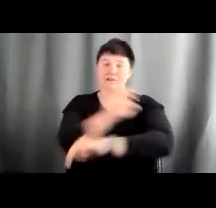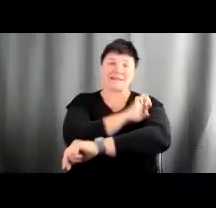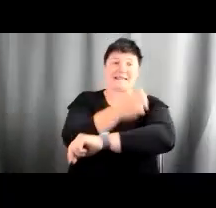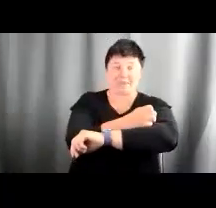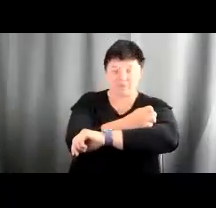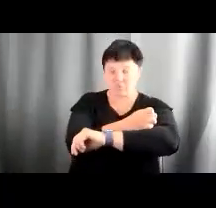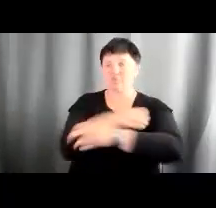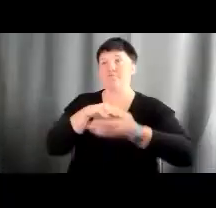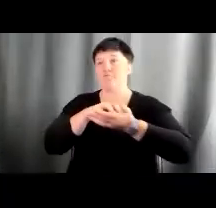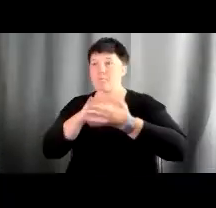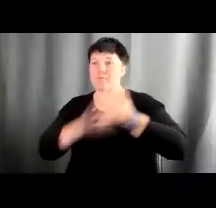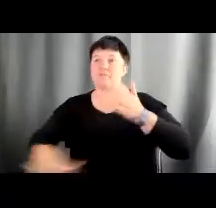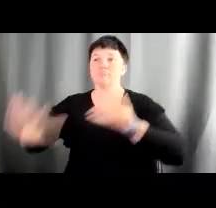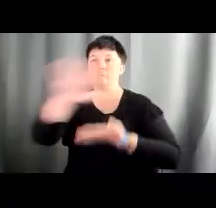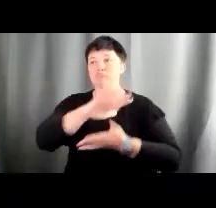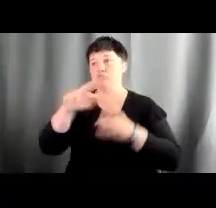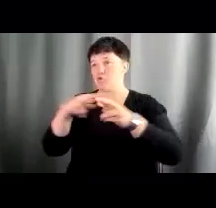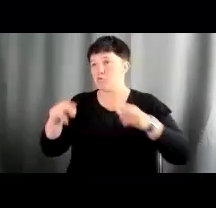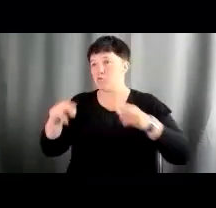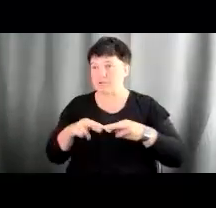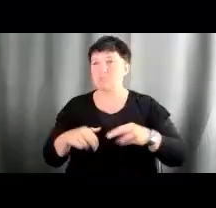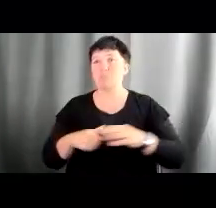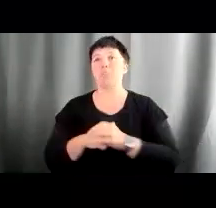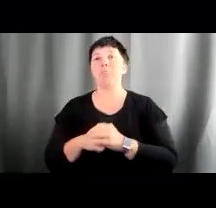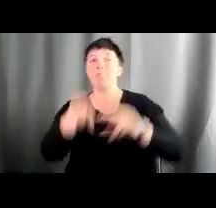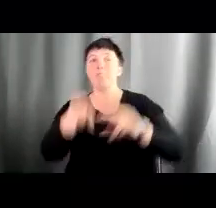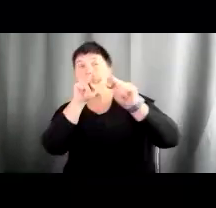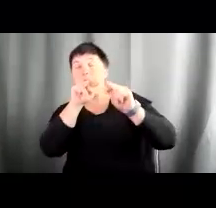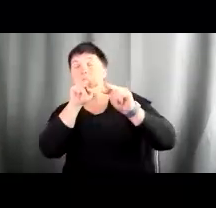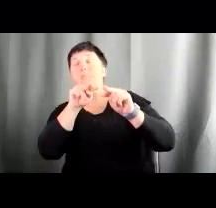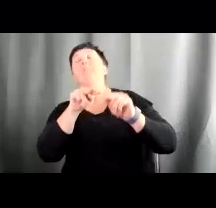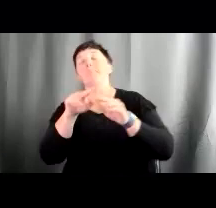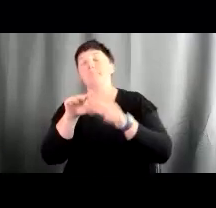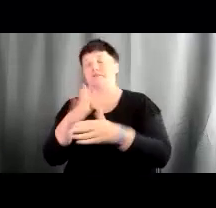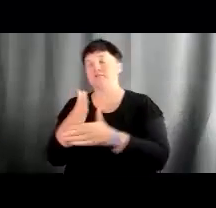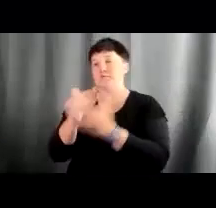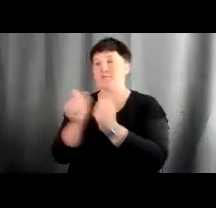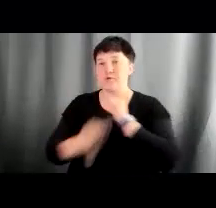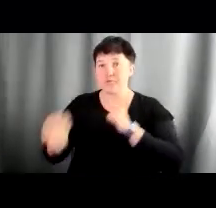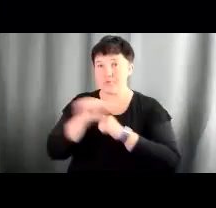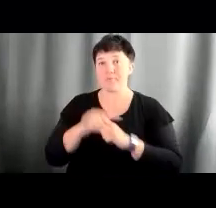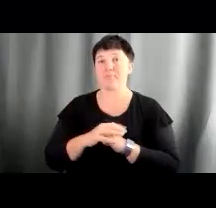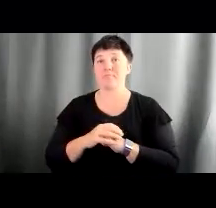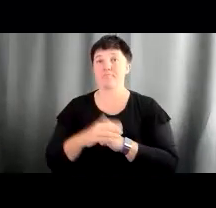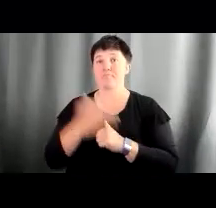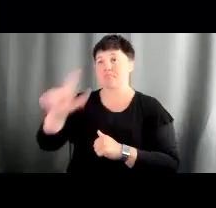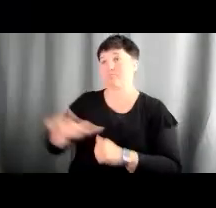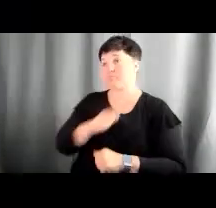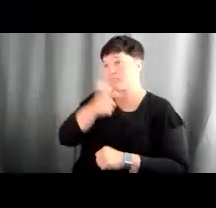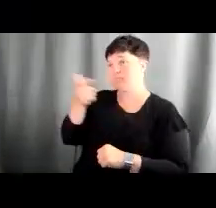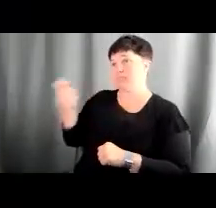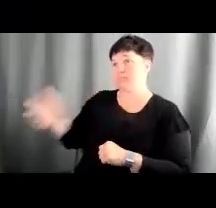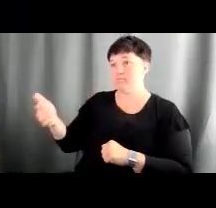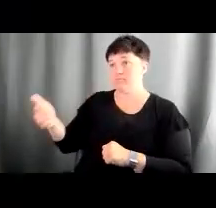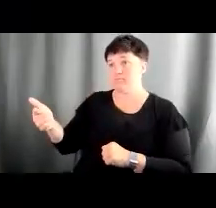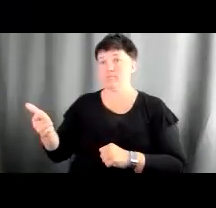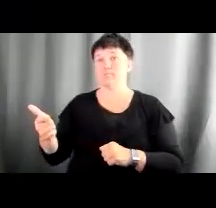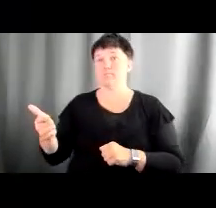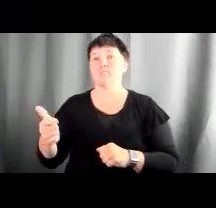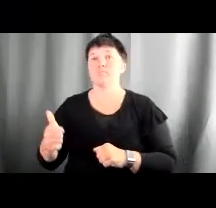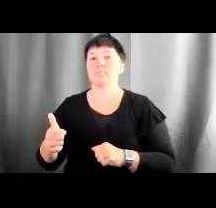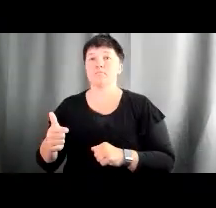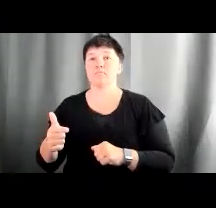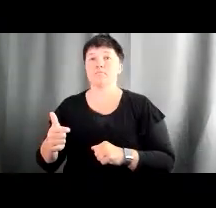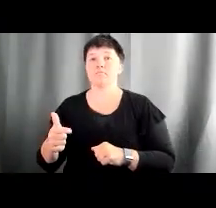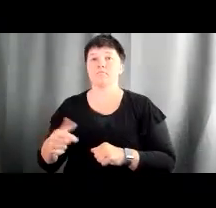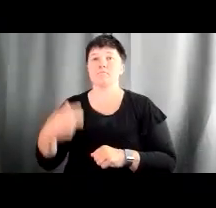región, y deseamos compartirlas con ustedes. Voy a pasar el micrófono a Loderay Bracero Marrero. Ella ha sido la